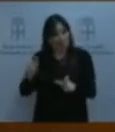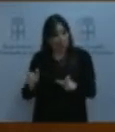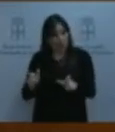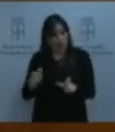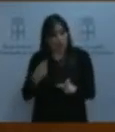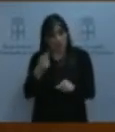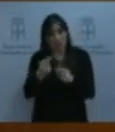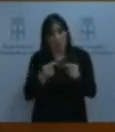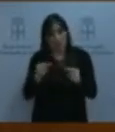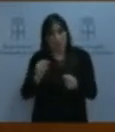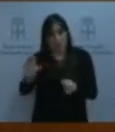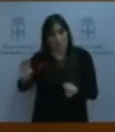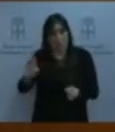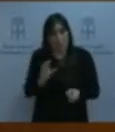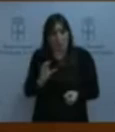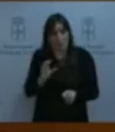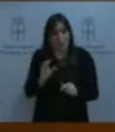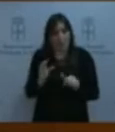Por tanto, vamos tarde